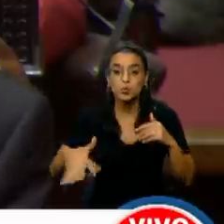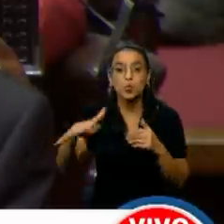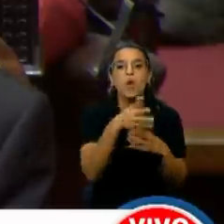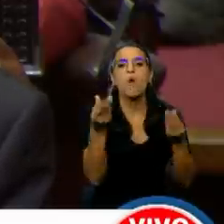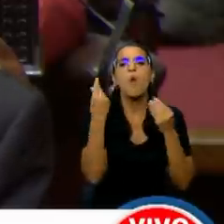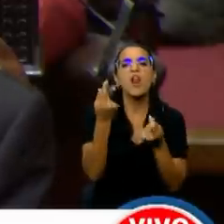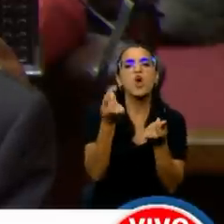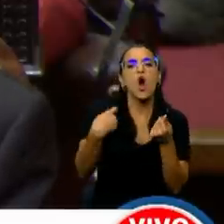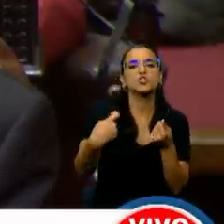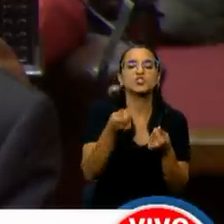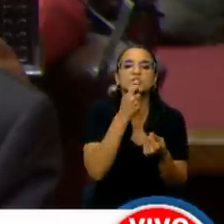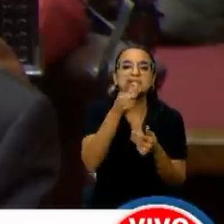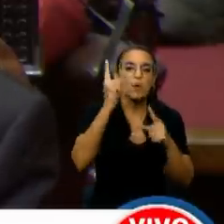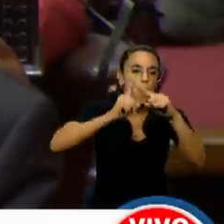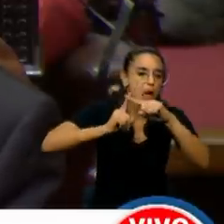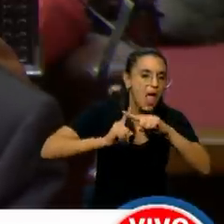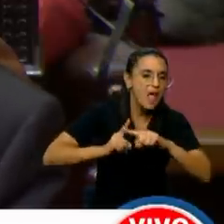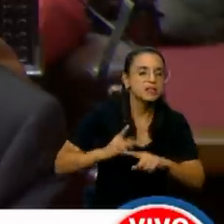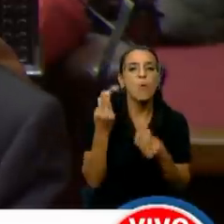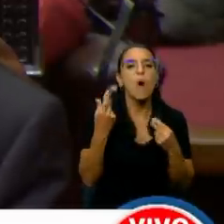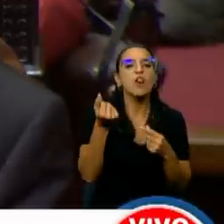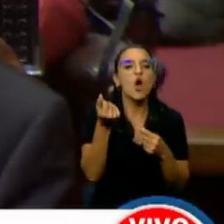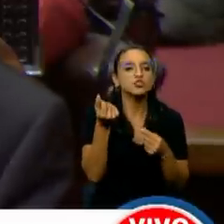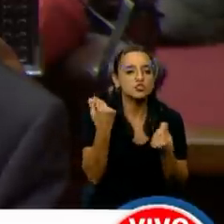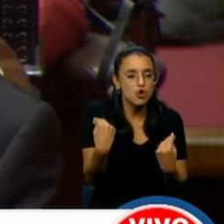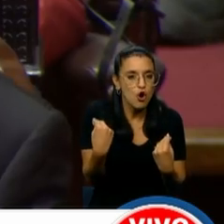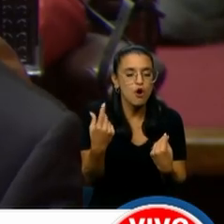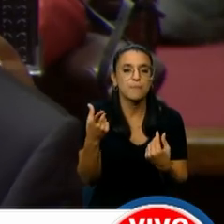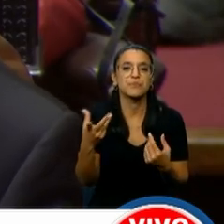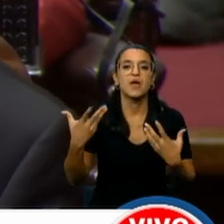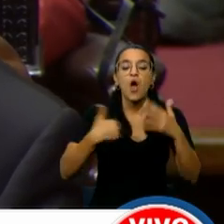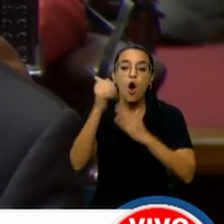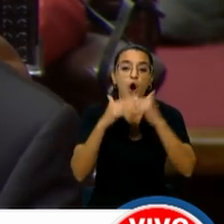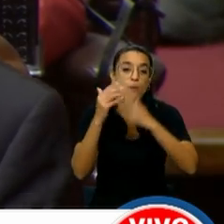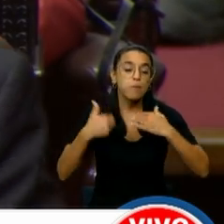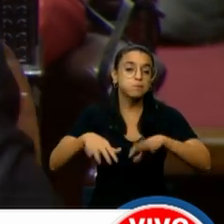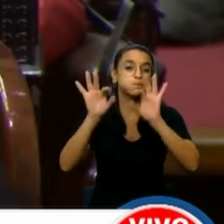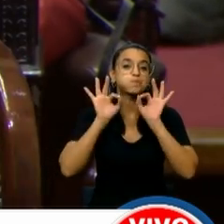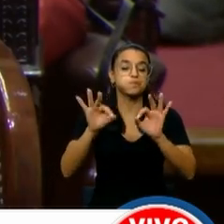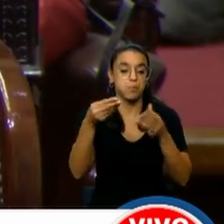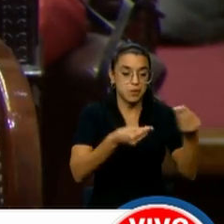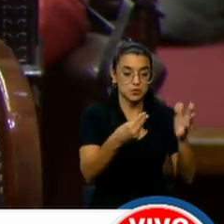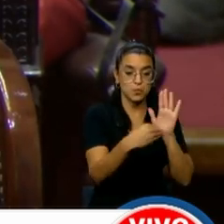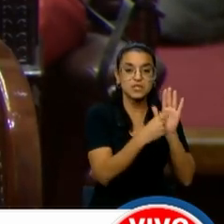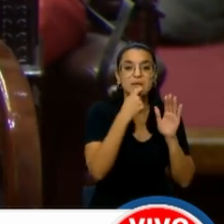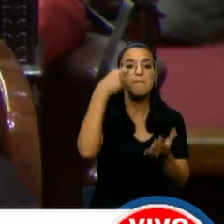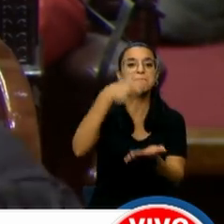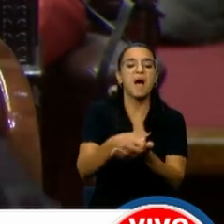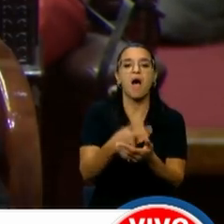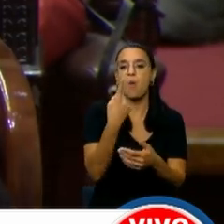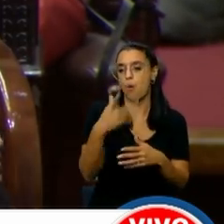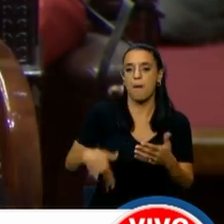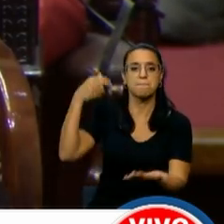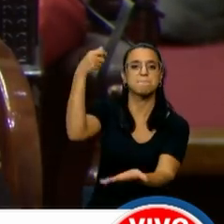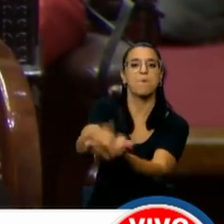sería el costo si sacó la cuenta de cuál será el costo de toda la obra pública que está en el presupuesto si se hubiera pagado de contado